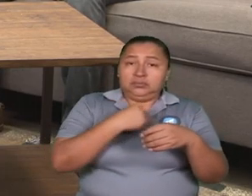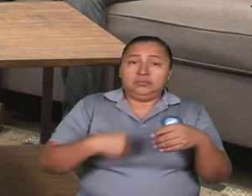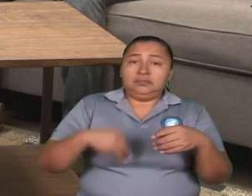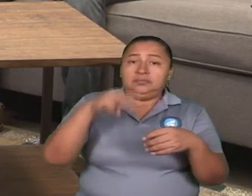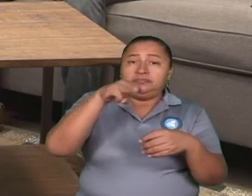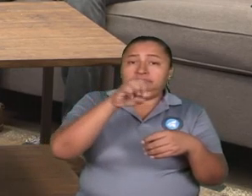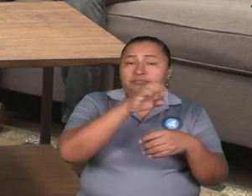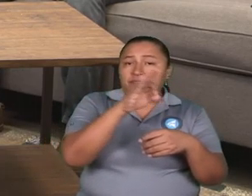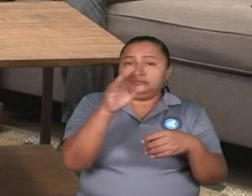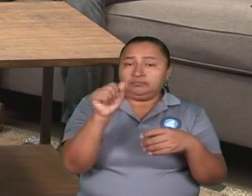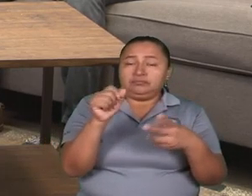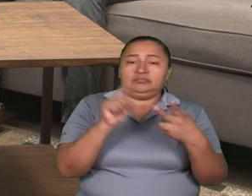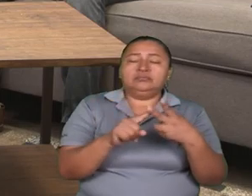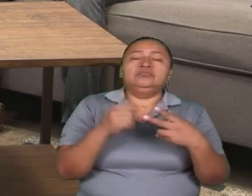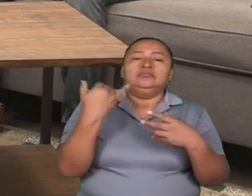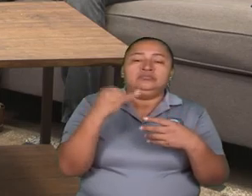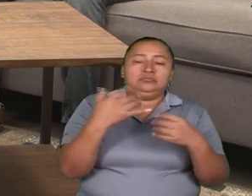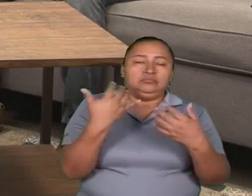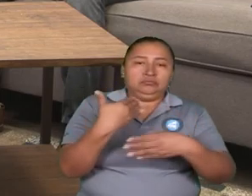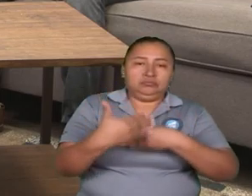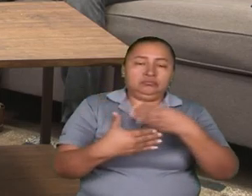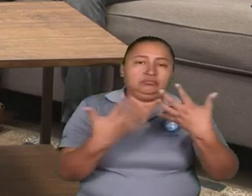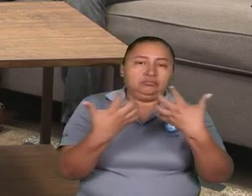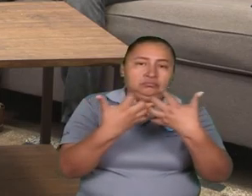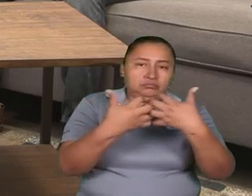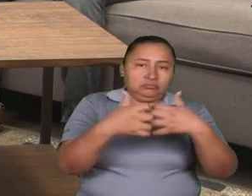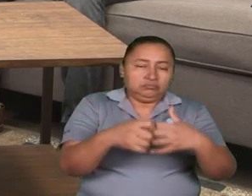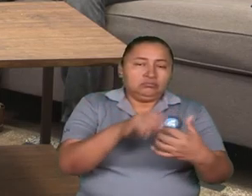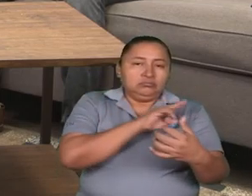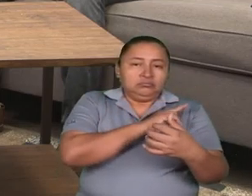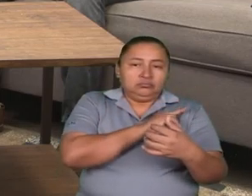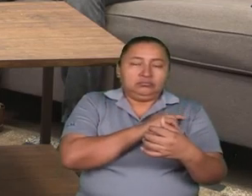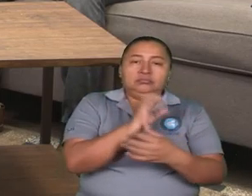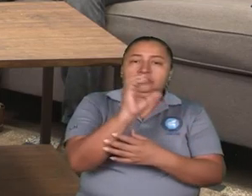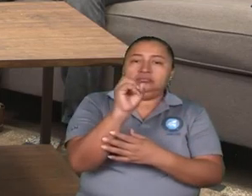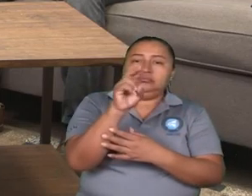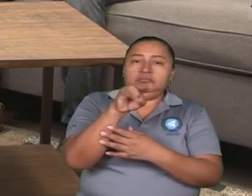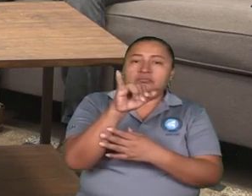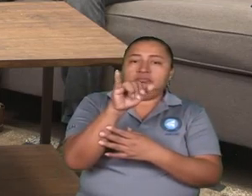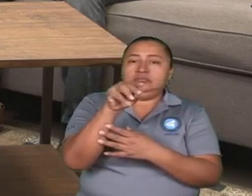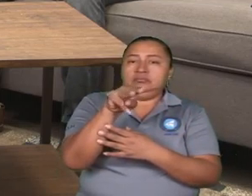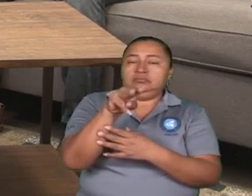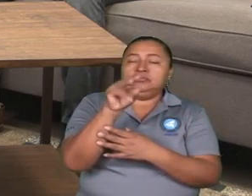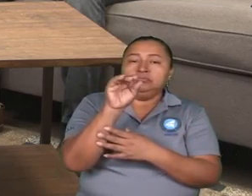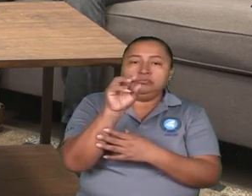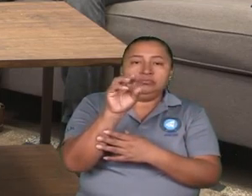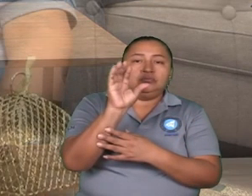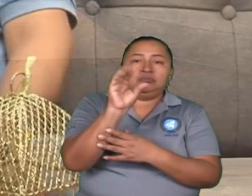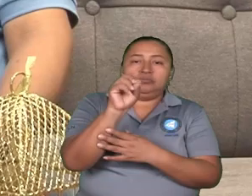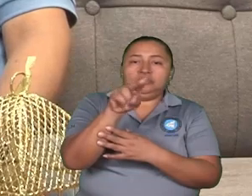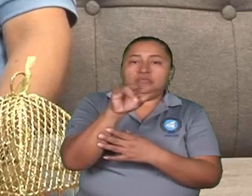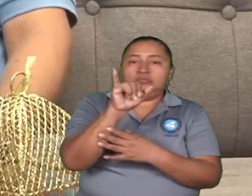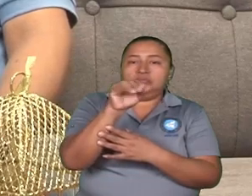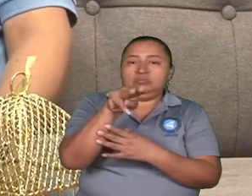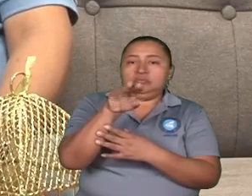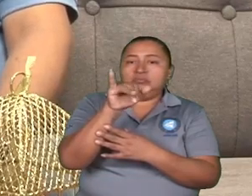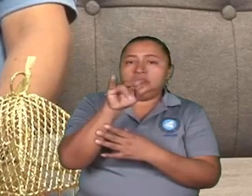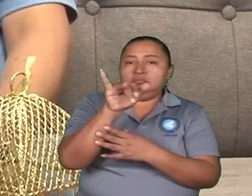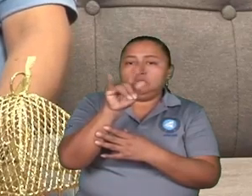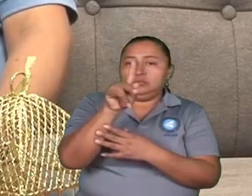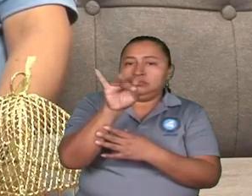uno de los protagonistas. Pero, ¿cómo están los protagonistas? ¿Quiénes son los protagonistas? Bueno, lo que están organizados